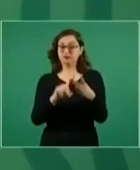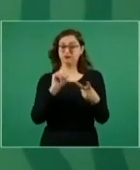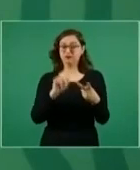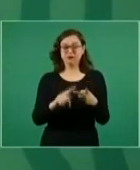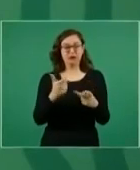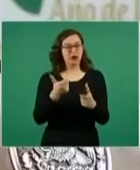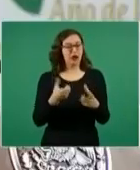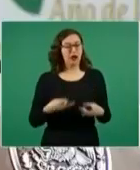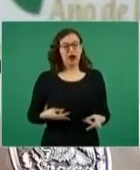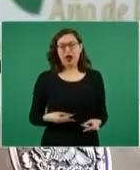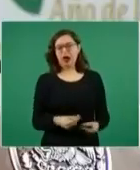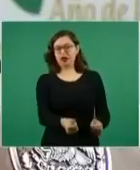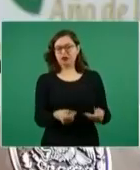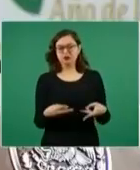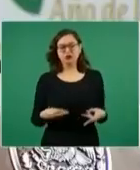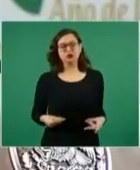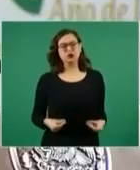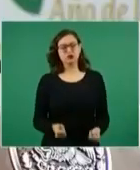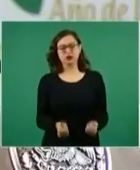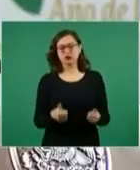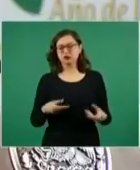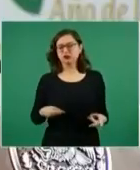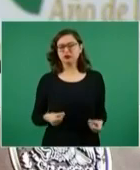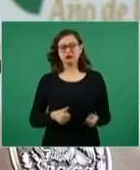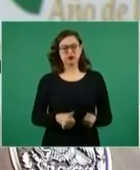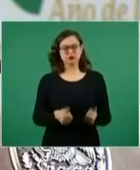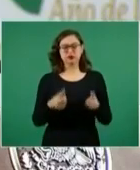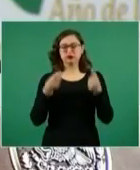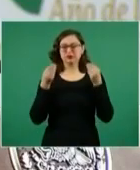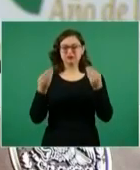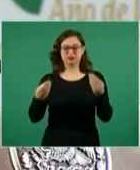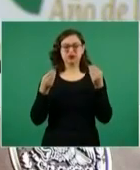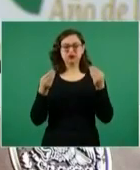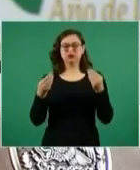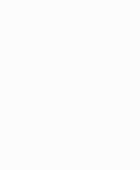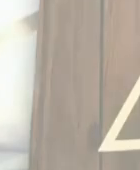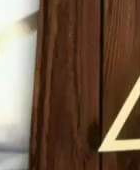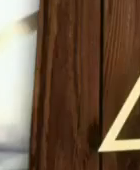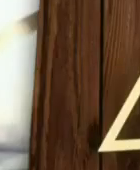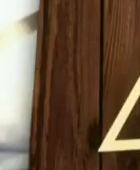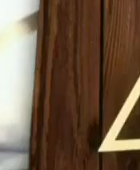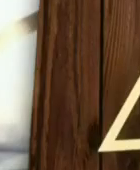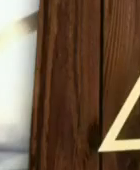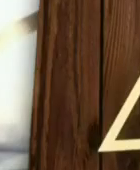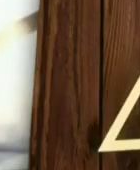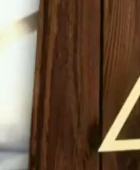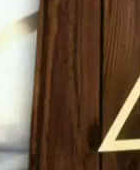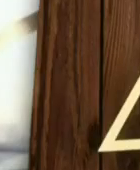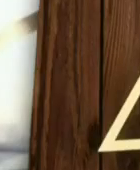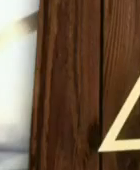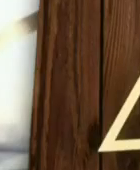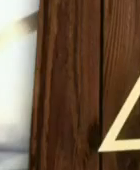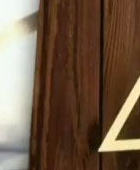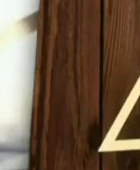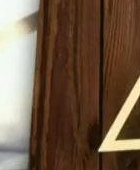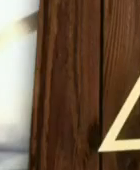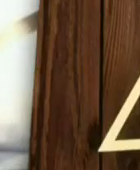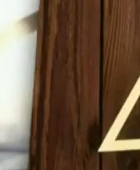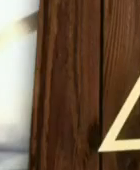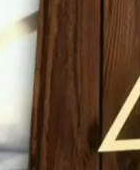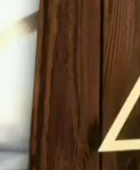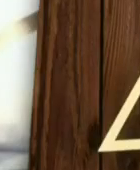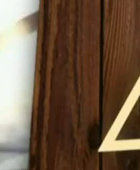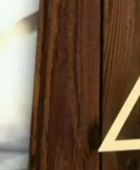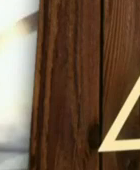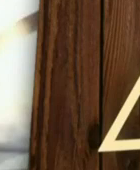ya que andamos en esto, tanta gente espiaría. Pero mira, vamos empezando por Brad Pitt. ¿Pero por qué Brad Pitt? O sea, ¿por qué las mujeres